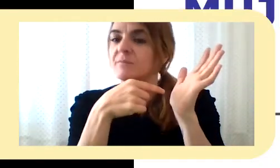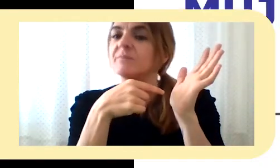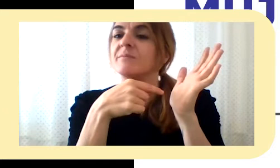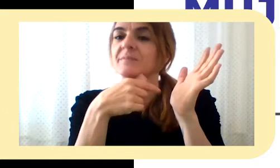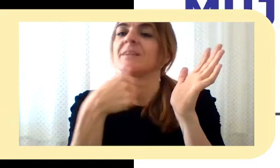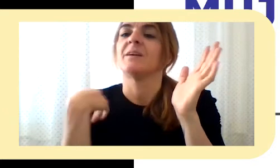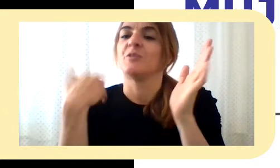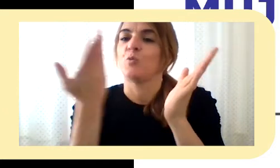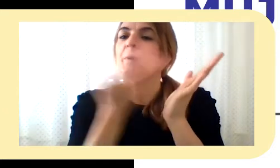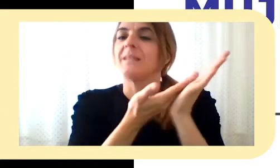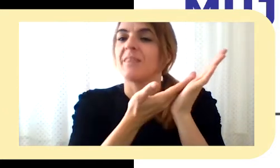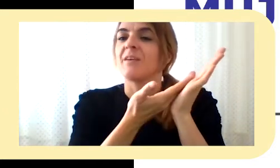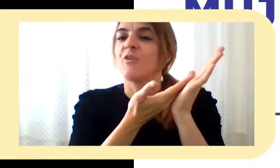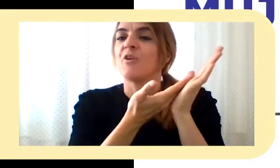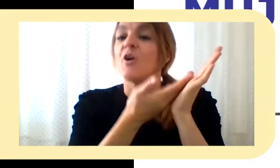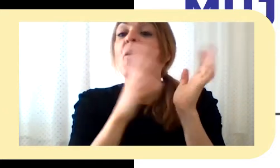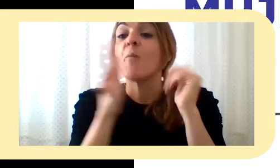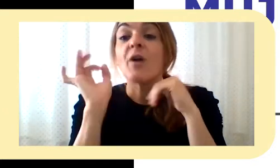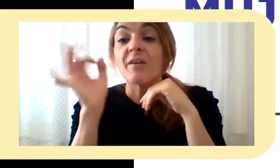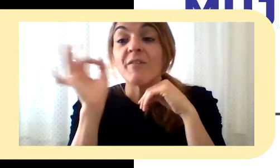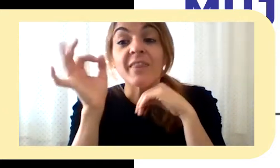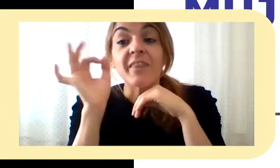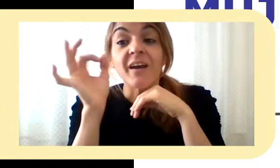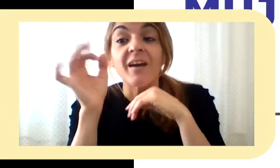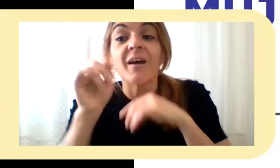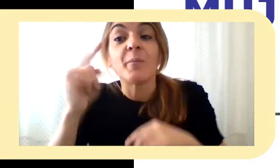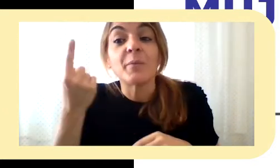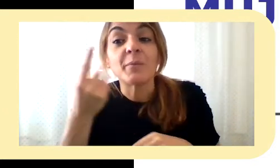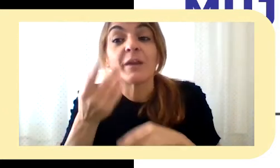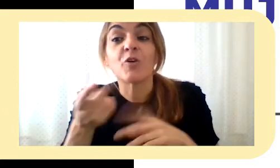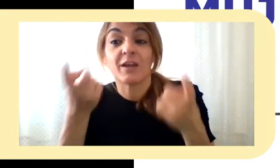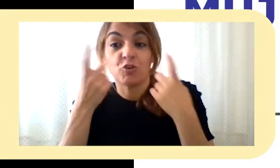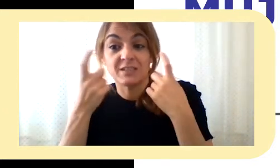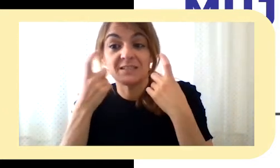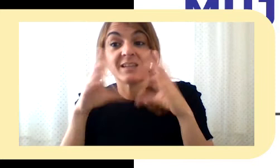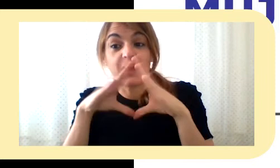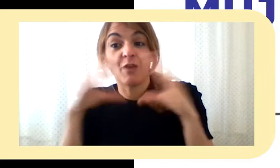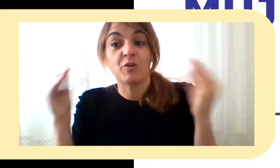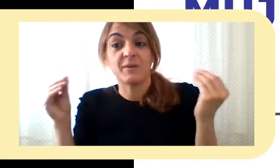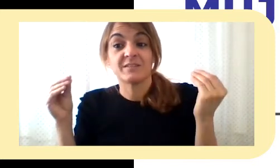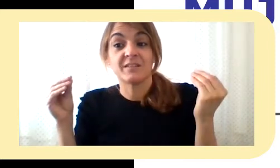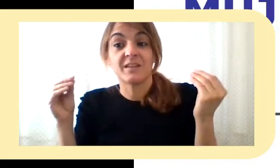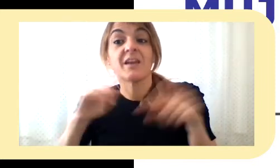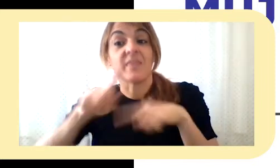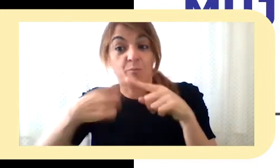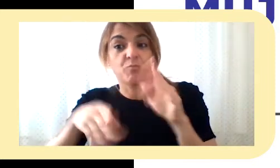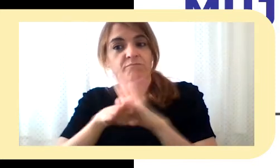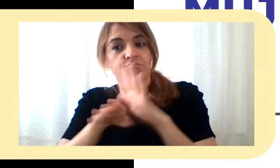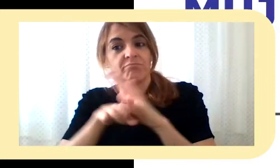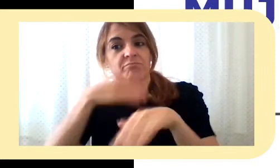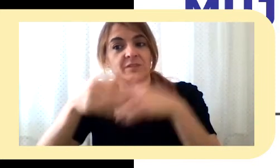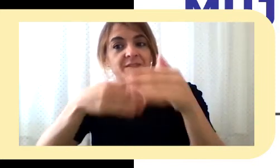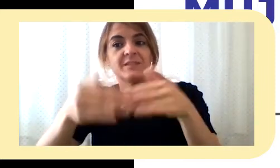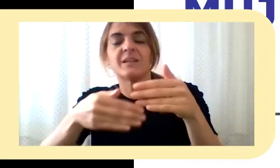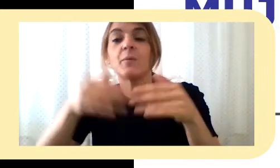que es verdad, lo primero que nos enseñaron en la facultad, a mí, y continúan enseñando, es que mujeres y hombres